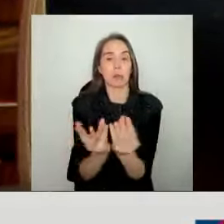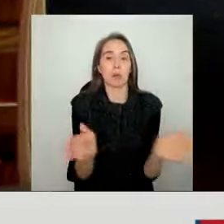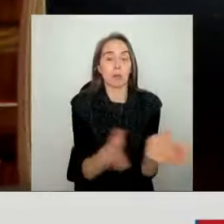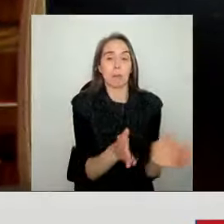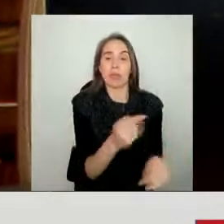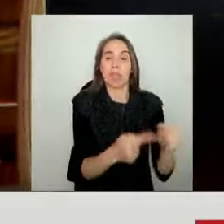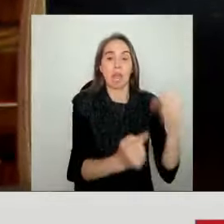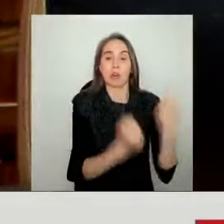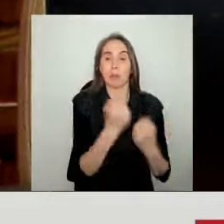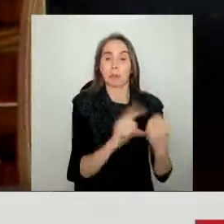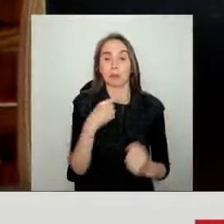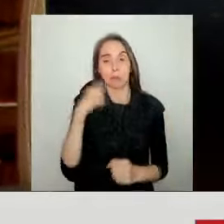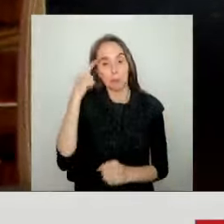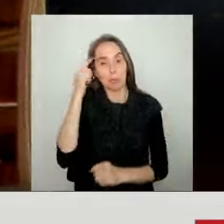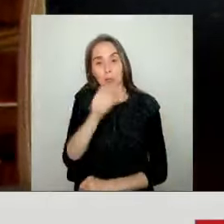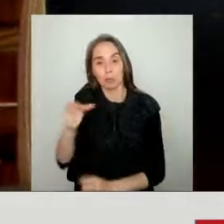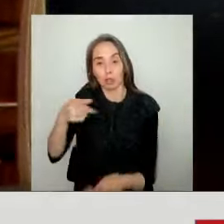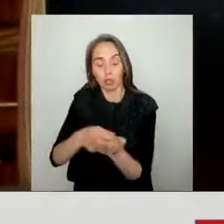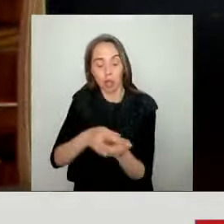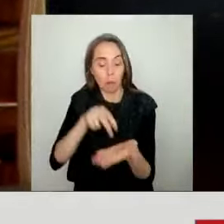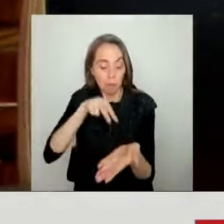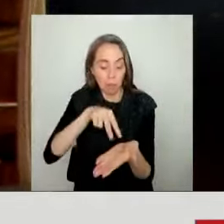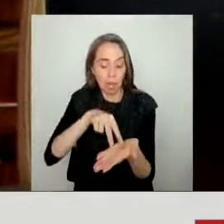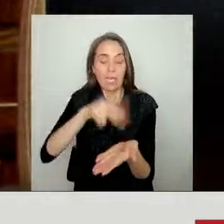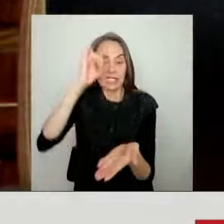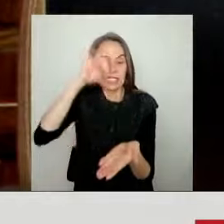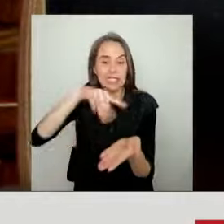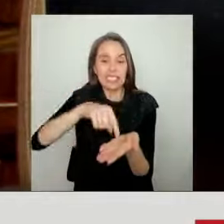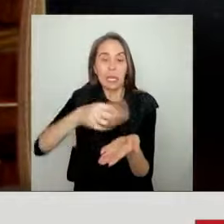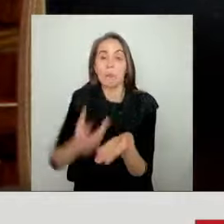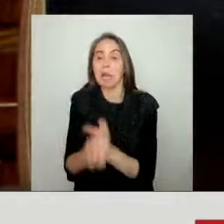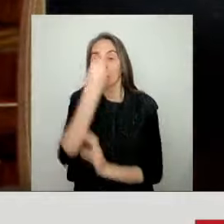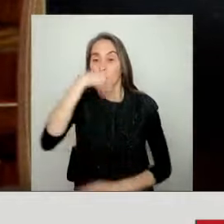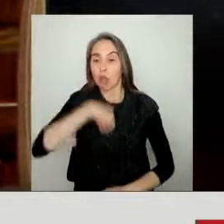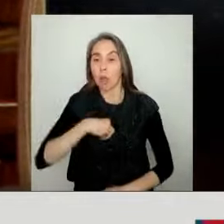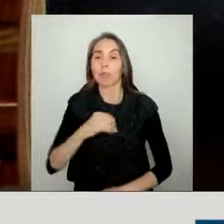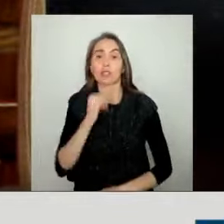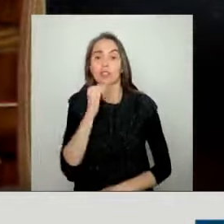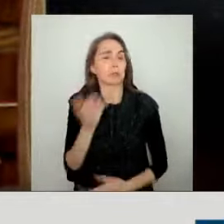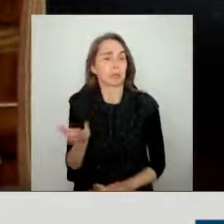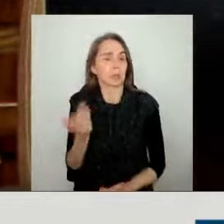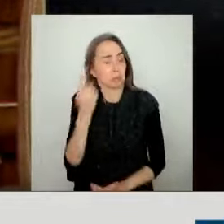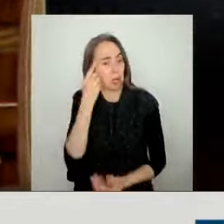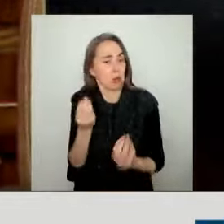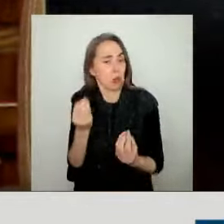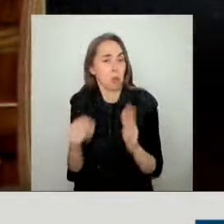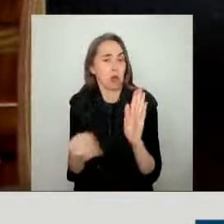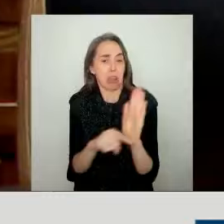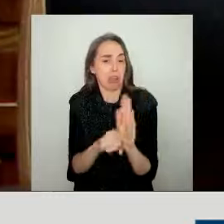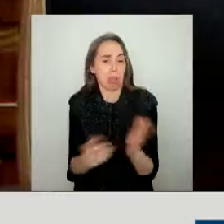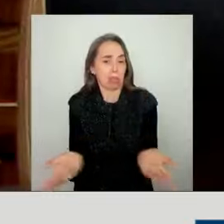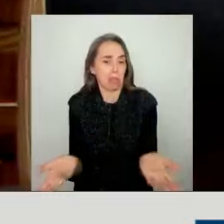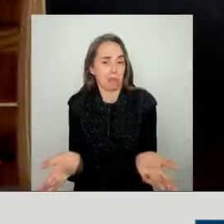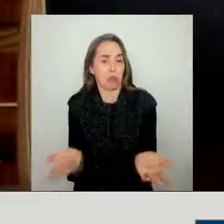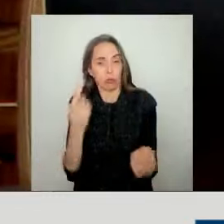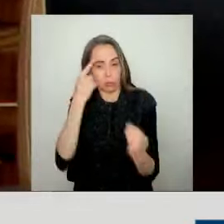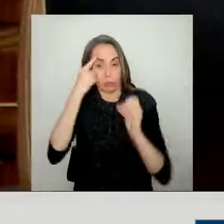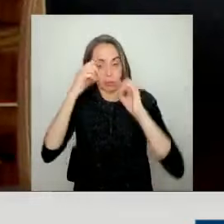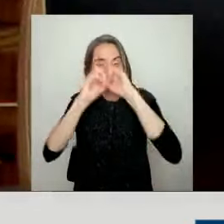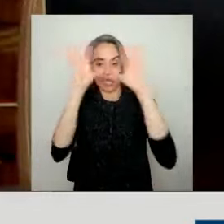que los consumidores sepan lo que están comiendo y no sé cómo podría ser negativo eh tener Claridad cuando es un elemento